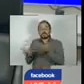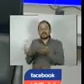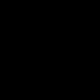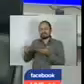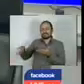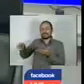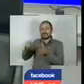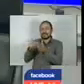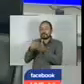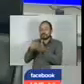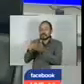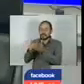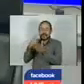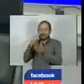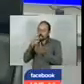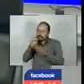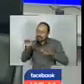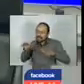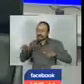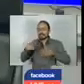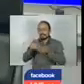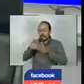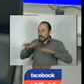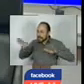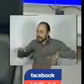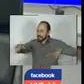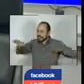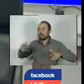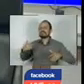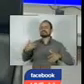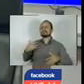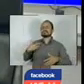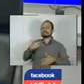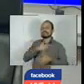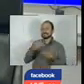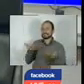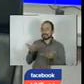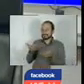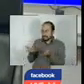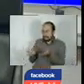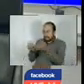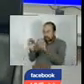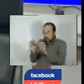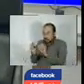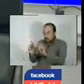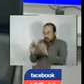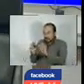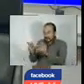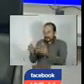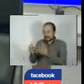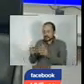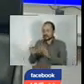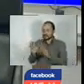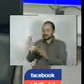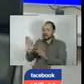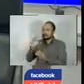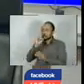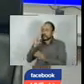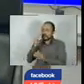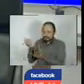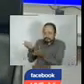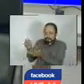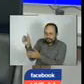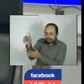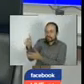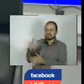ellos están empezando a volar, como en el caso de las aves, entonces lo que tenemos que dejar es la oportunidad para que, los padres continúen criándolo.